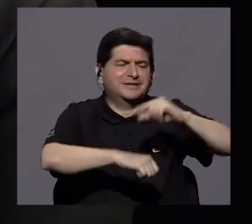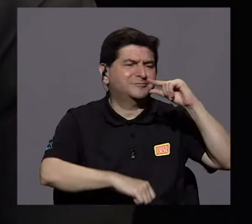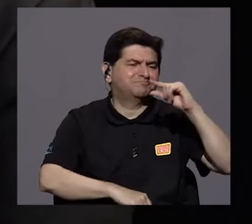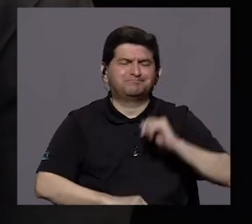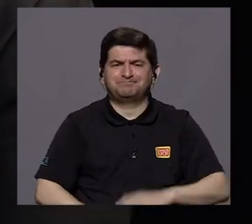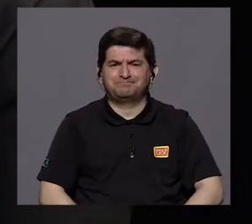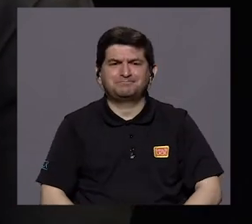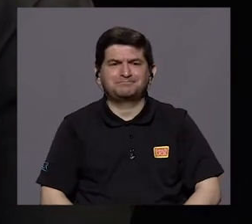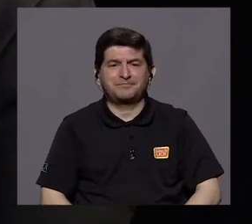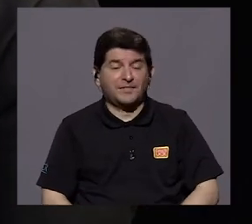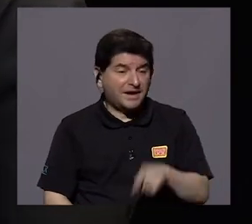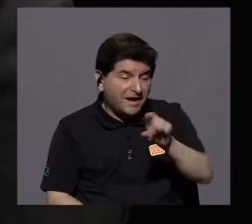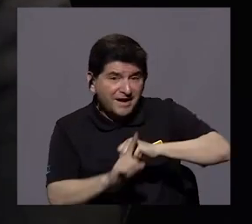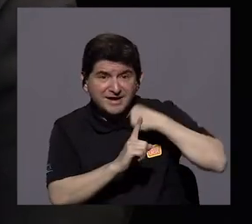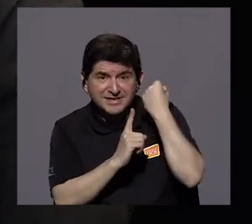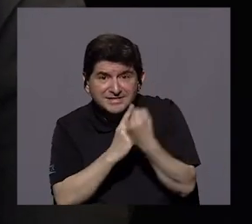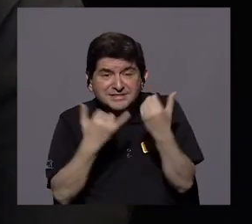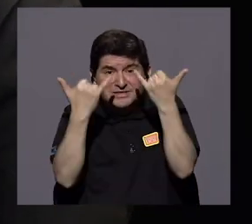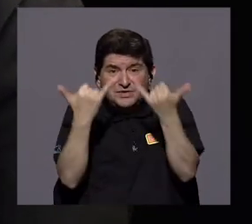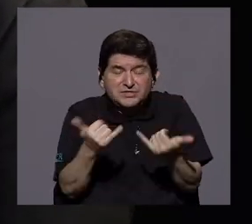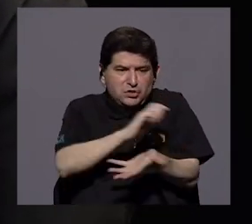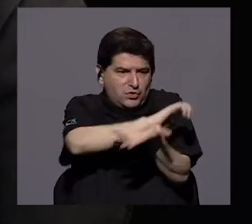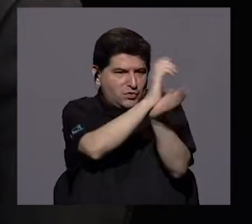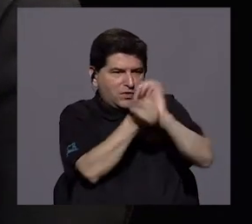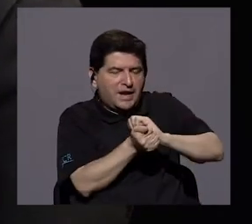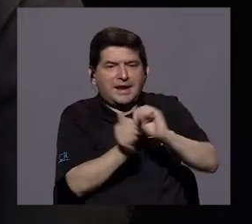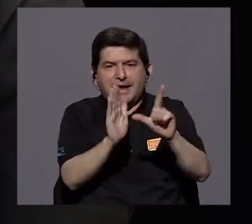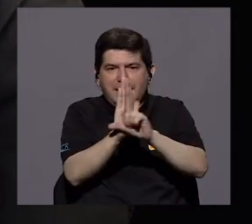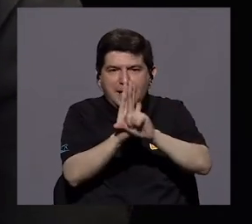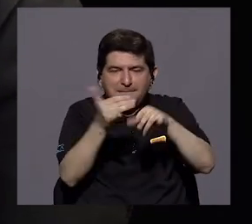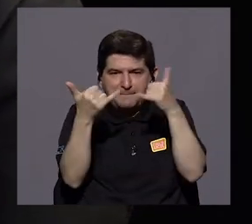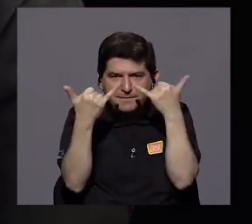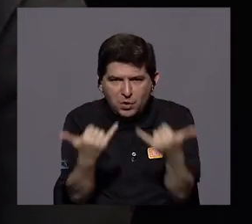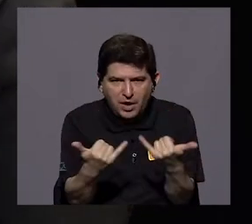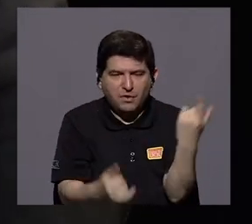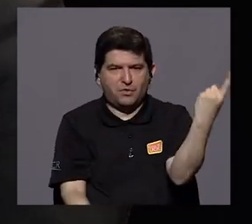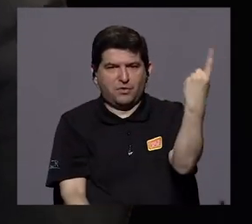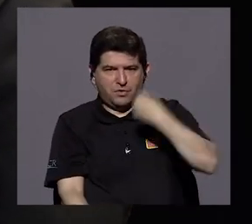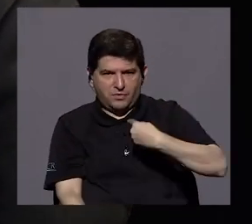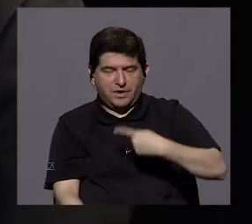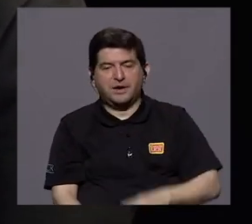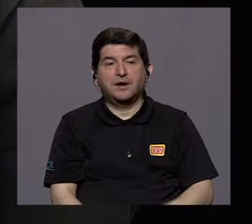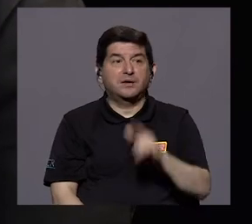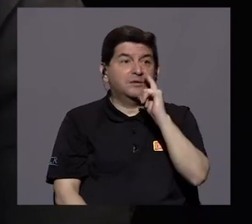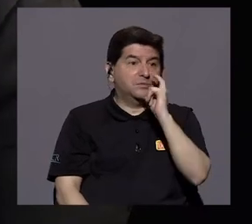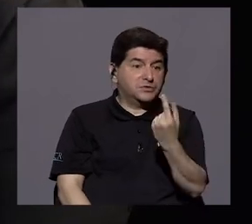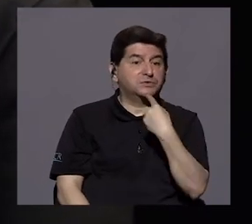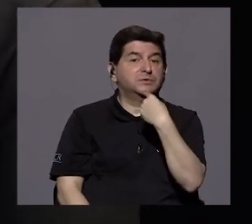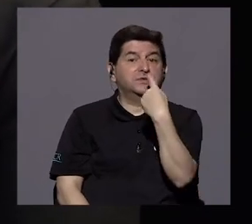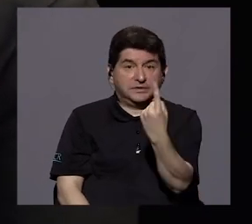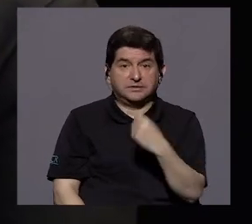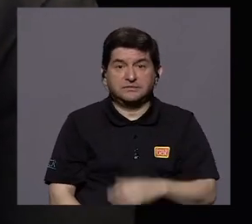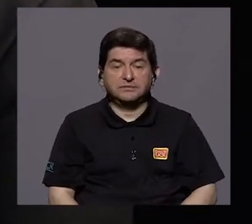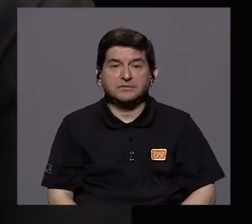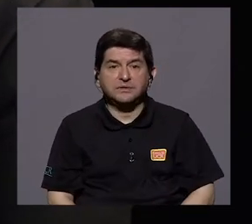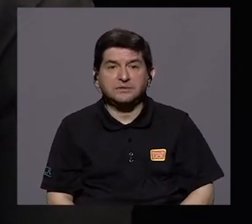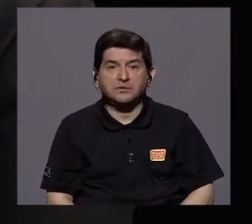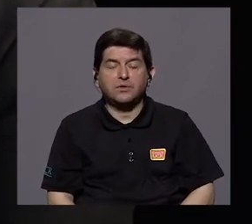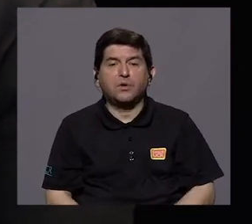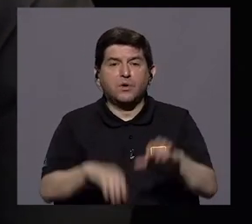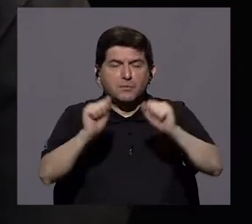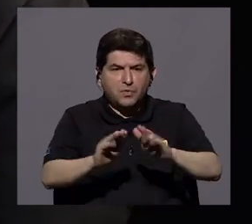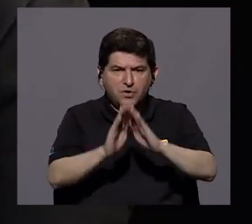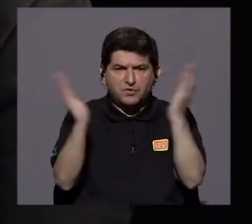Y eso, pues ya con esa reforma legal, ahora nos obliga, afortunadamente lo digo, a que